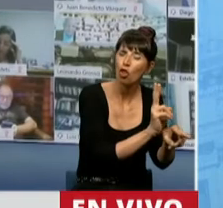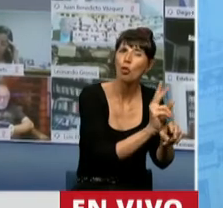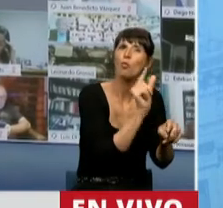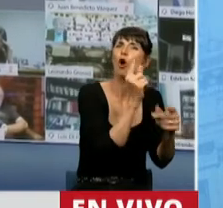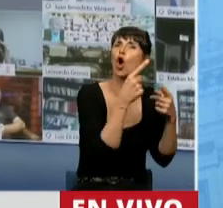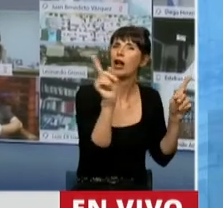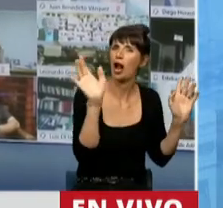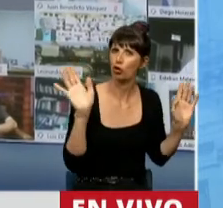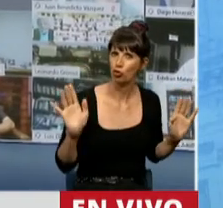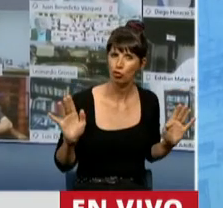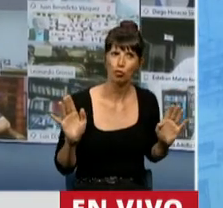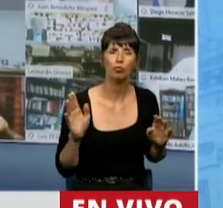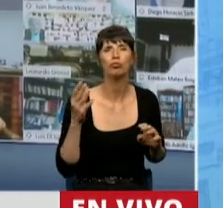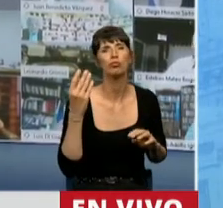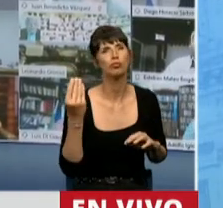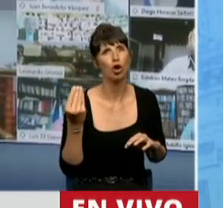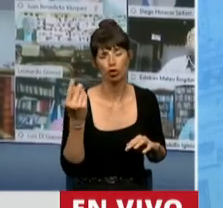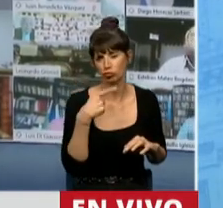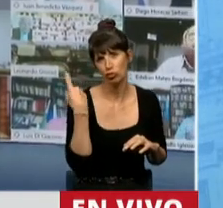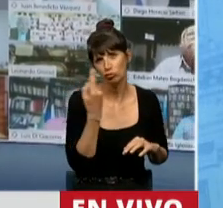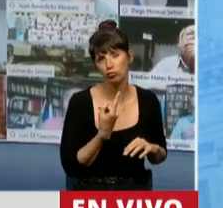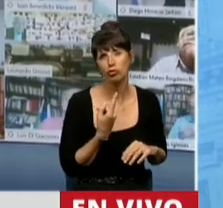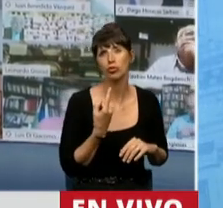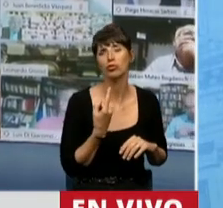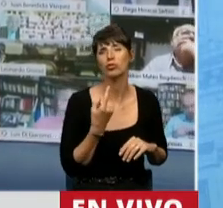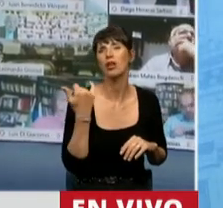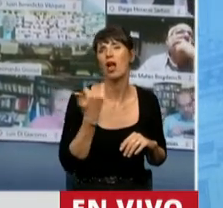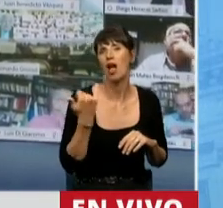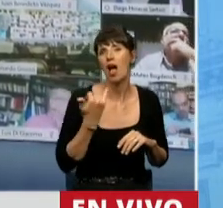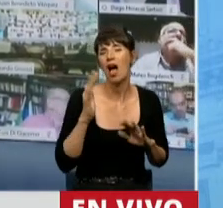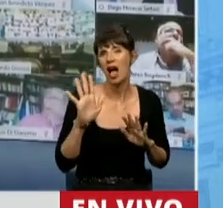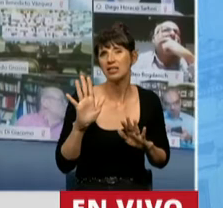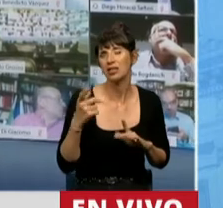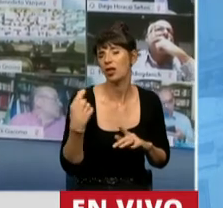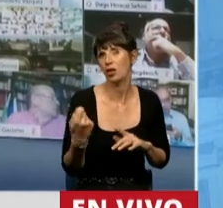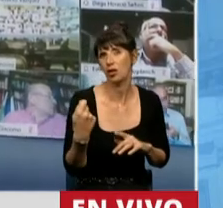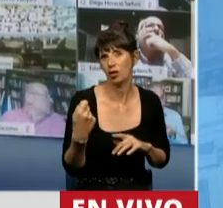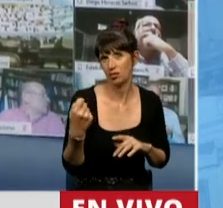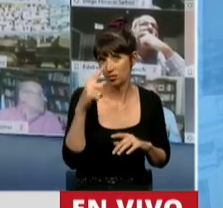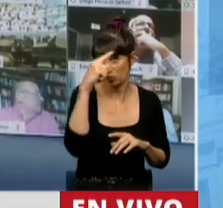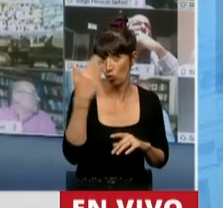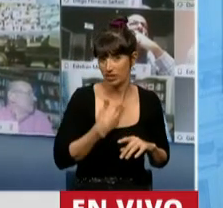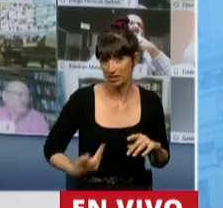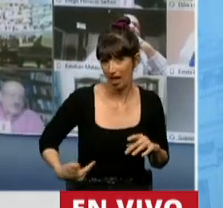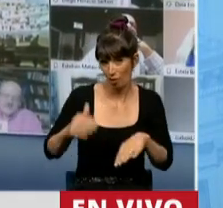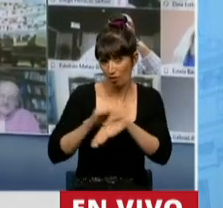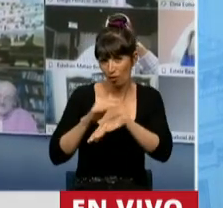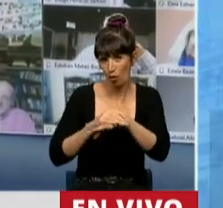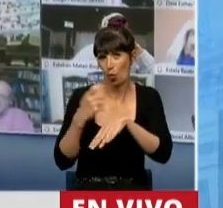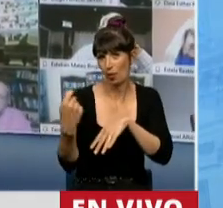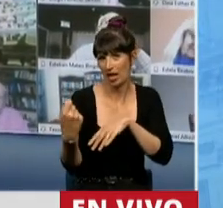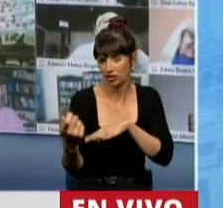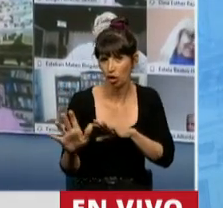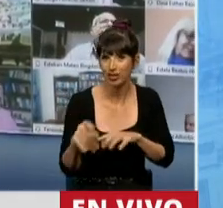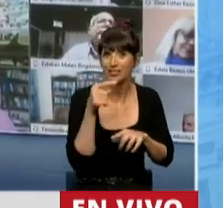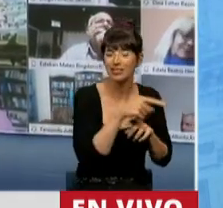que nosotros estamos bajo un sistema de jubilación estatal de reparto, y ese